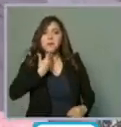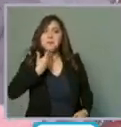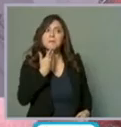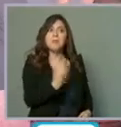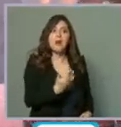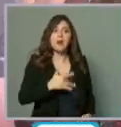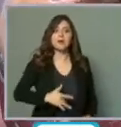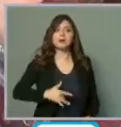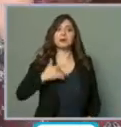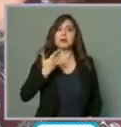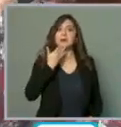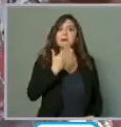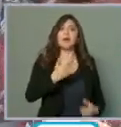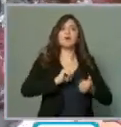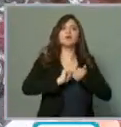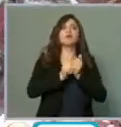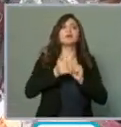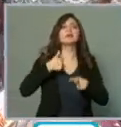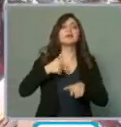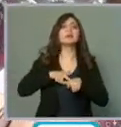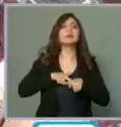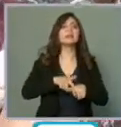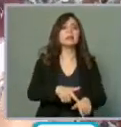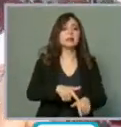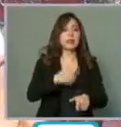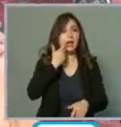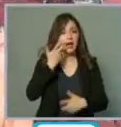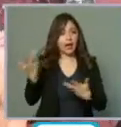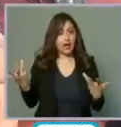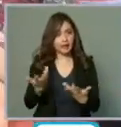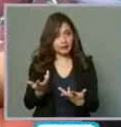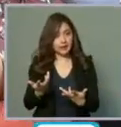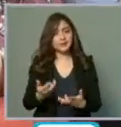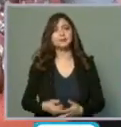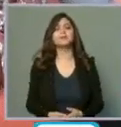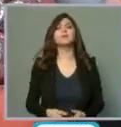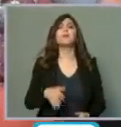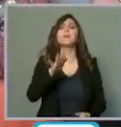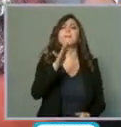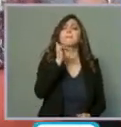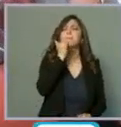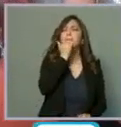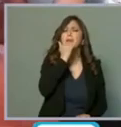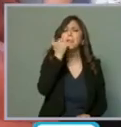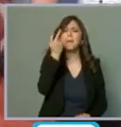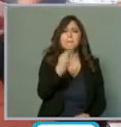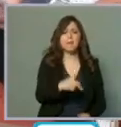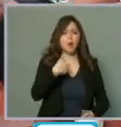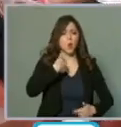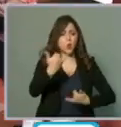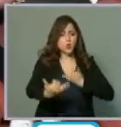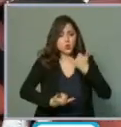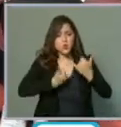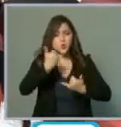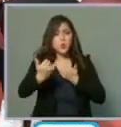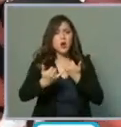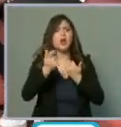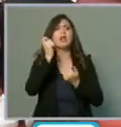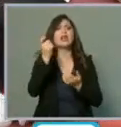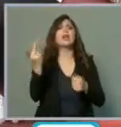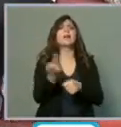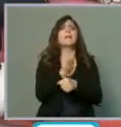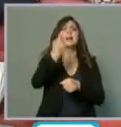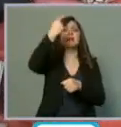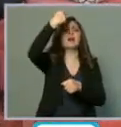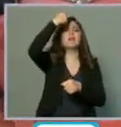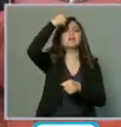haciendo. Claro, ahora, neuronalmente, neurológicamente, ¿qué es lo que generan este tipo de juegos? Porque puede ser el más